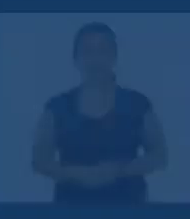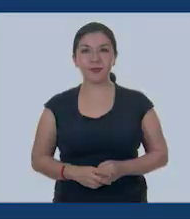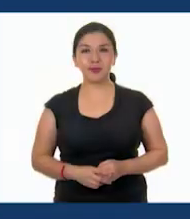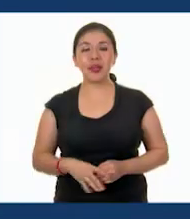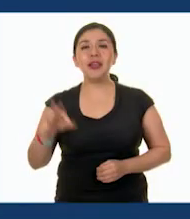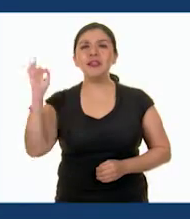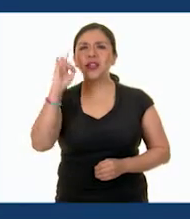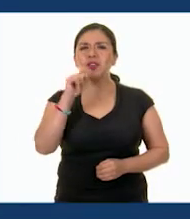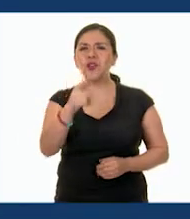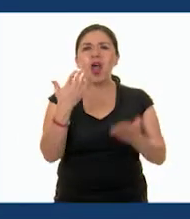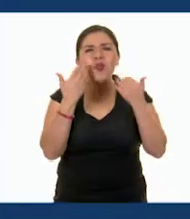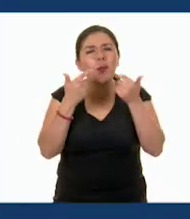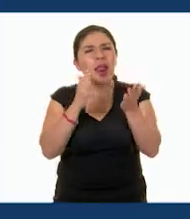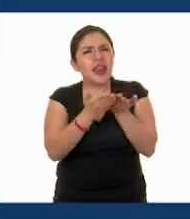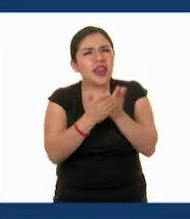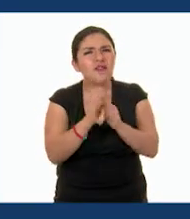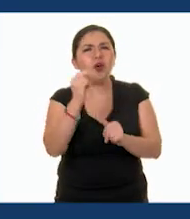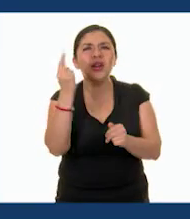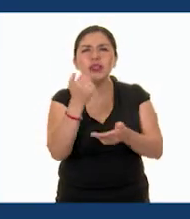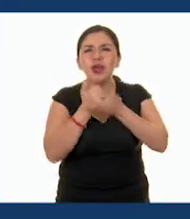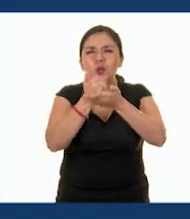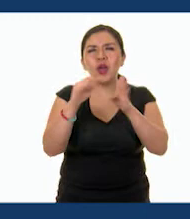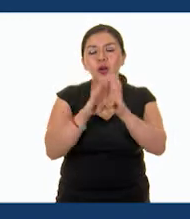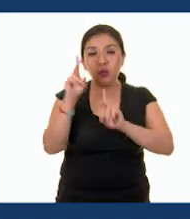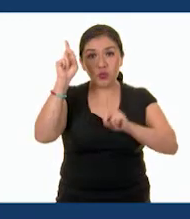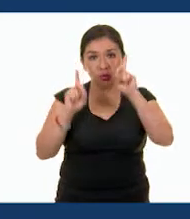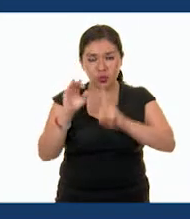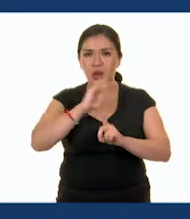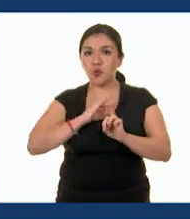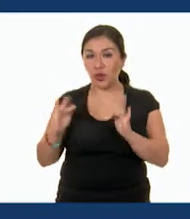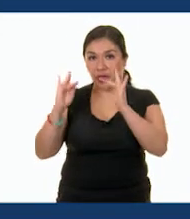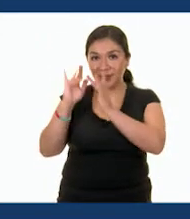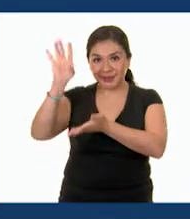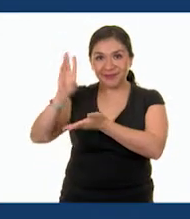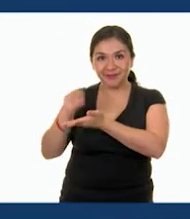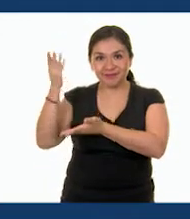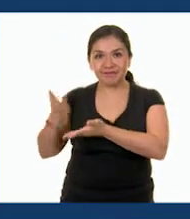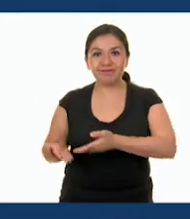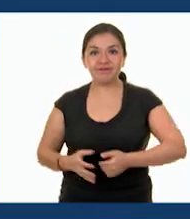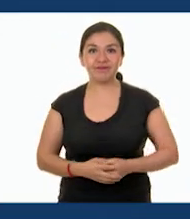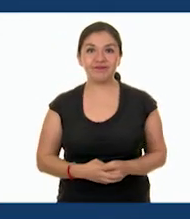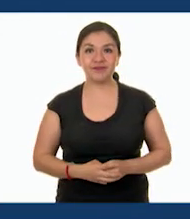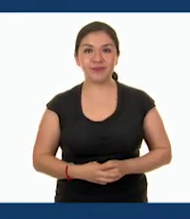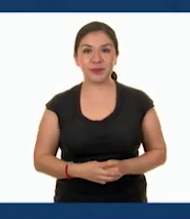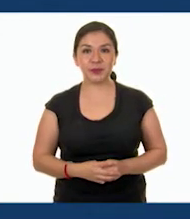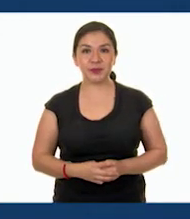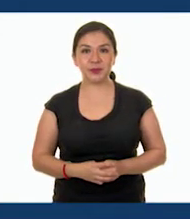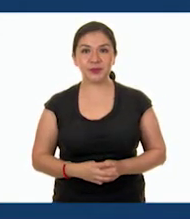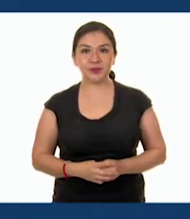Si no tienes el libro de texto o necesitas ayuda para responder las preguntas, contáctanos.